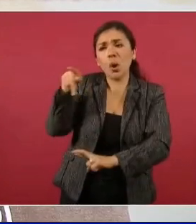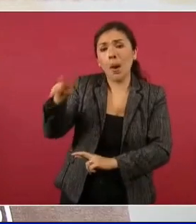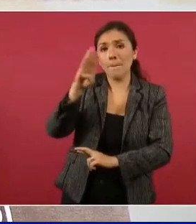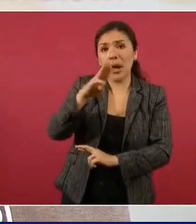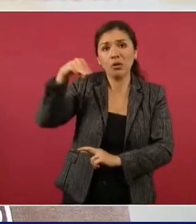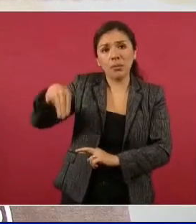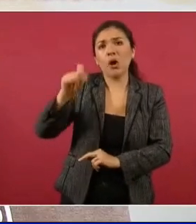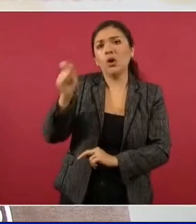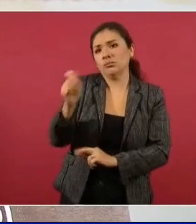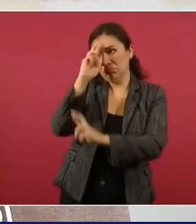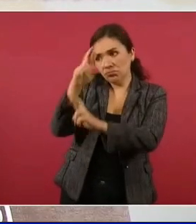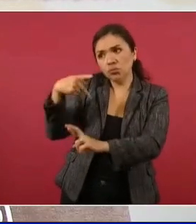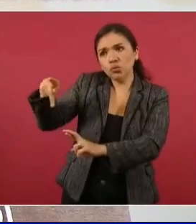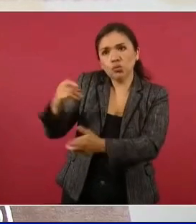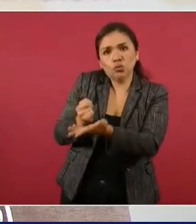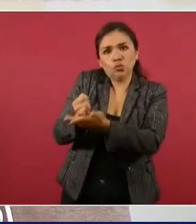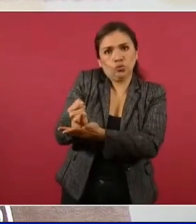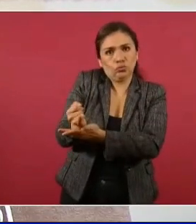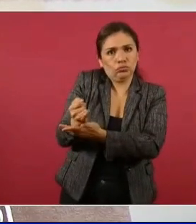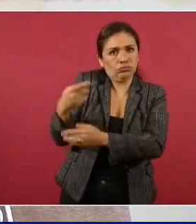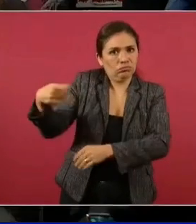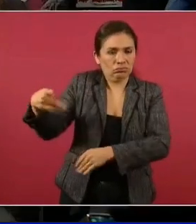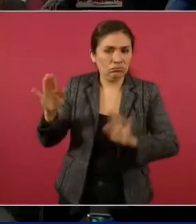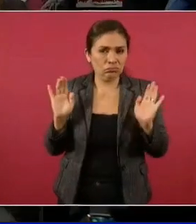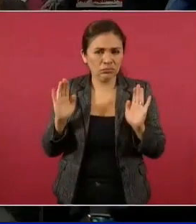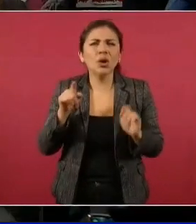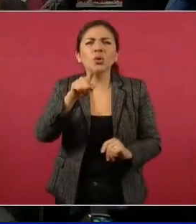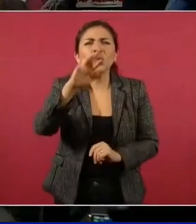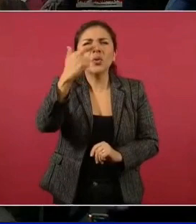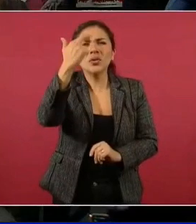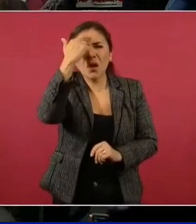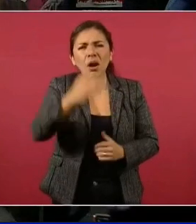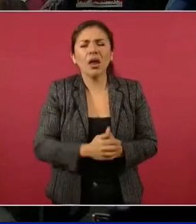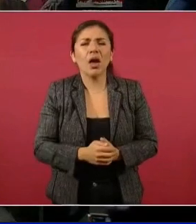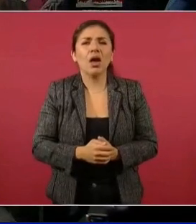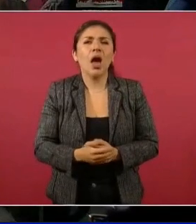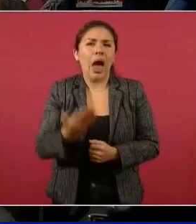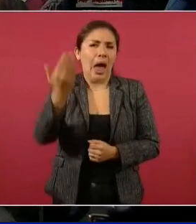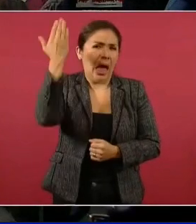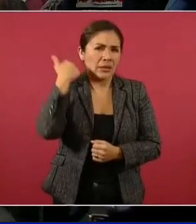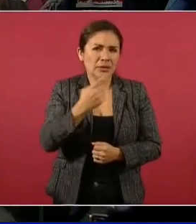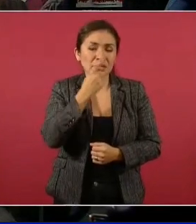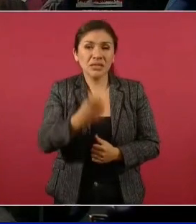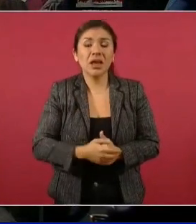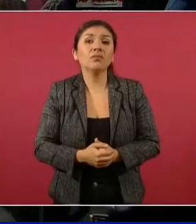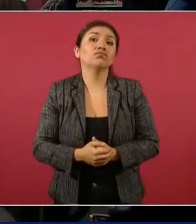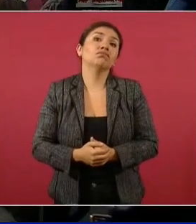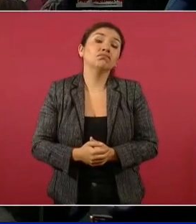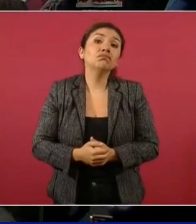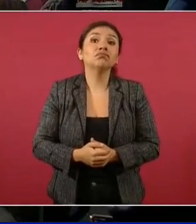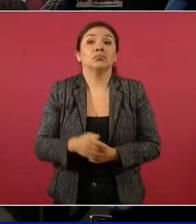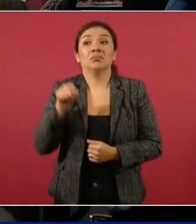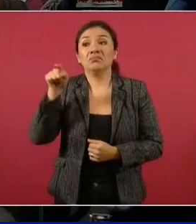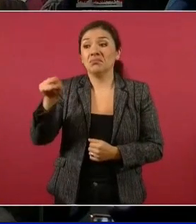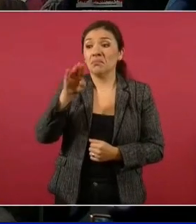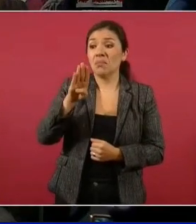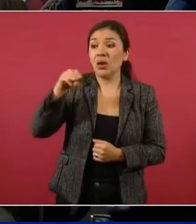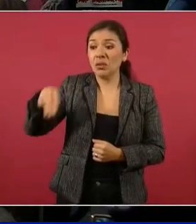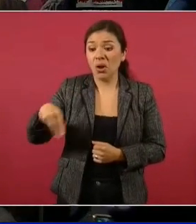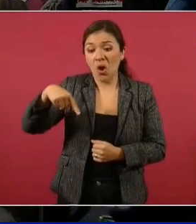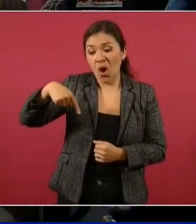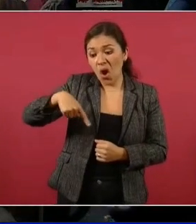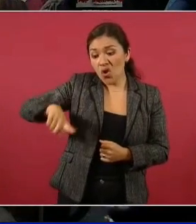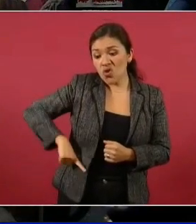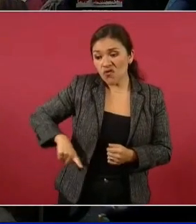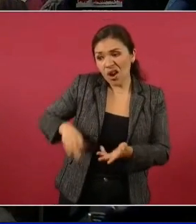¿Se acuerda qué decían? De que nos íbamos a meter a las decisiones del Banco de México. Bueno,